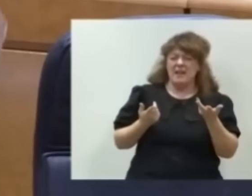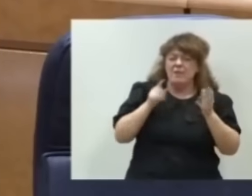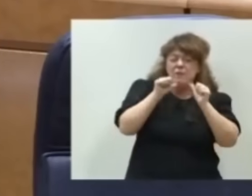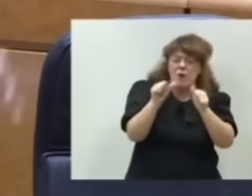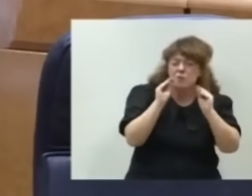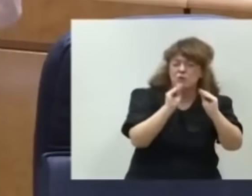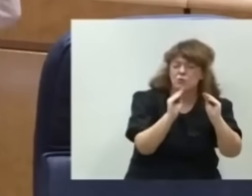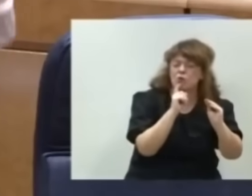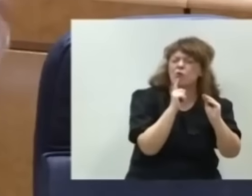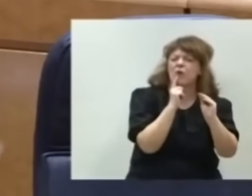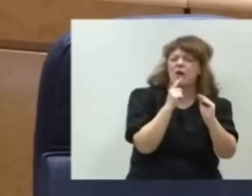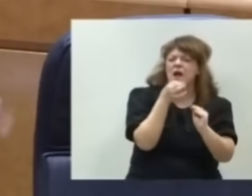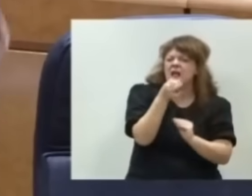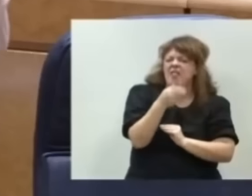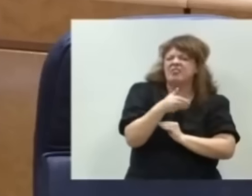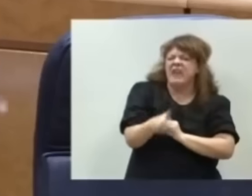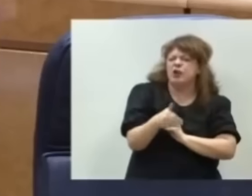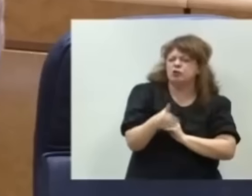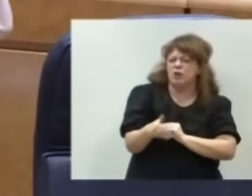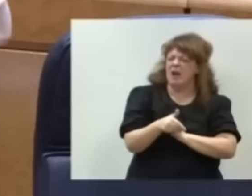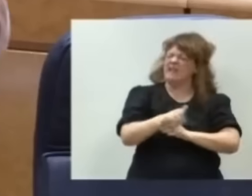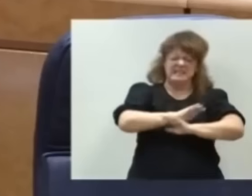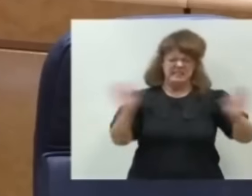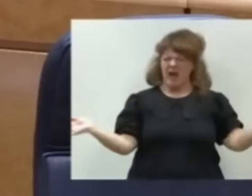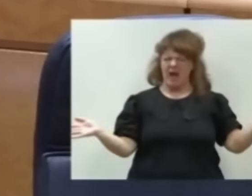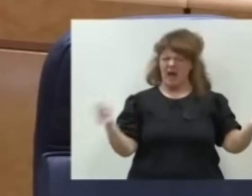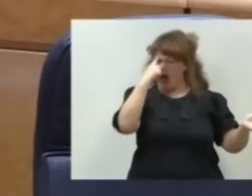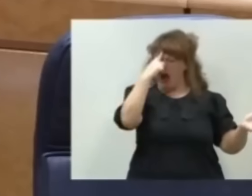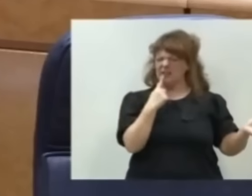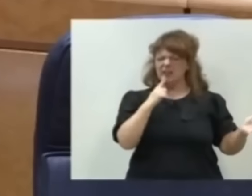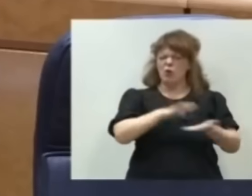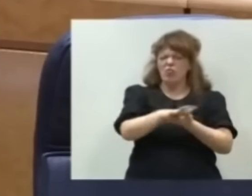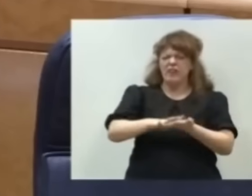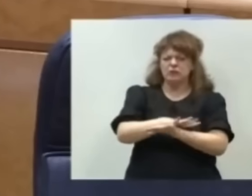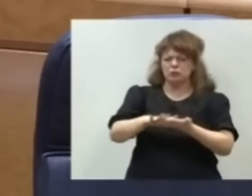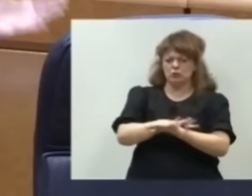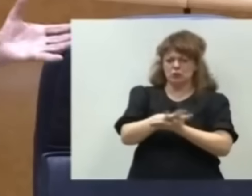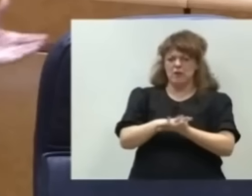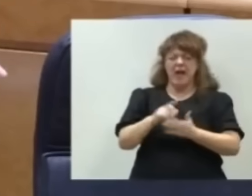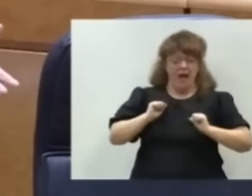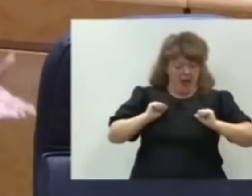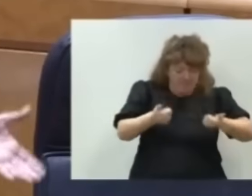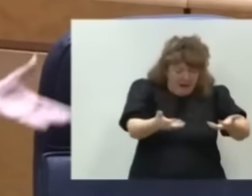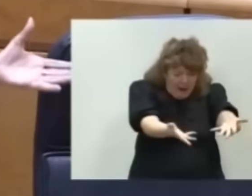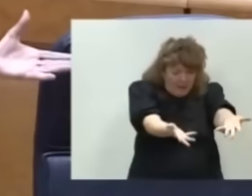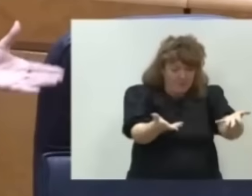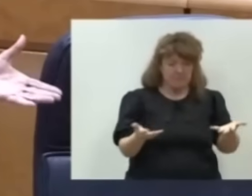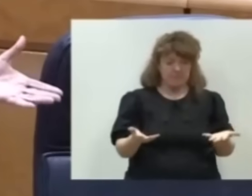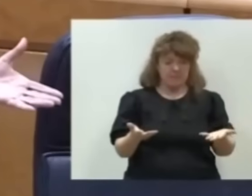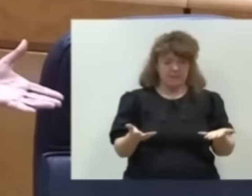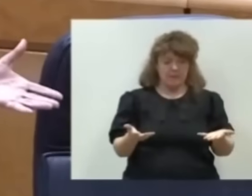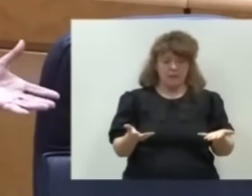en definitiva en denostarlo. Dejen ya esa actitud destructiva y pónganse lo que le han